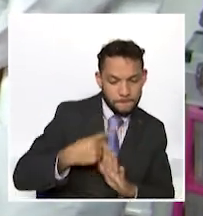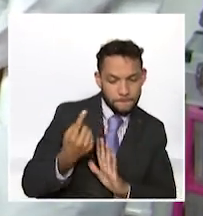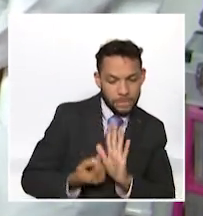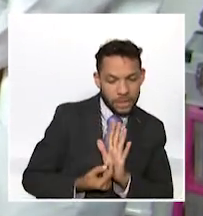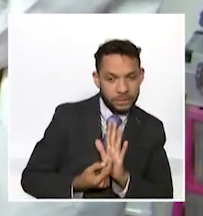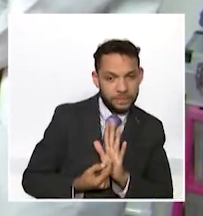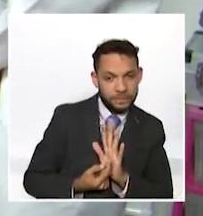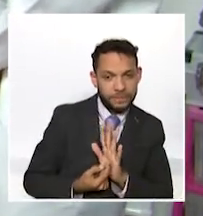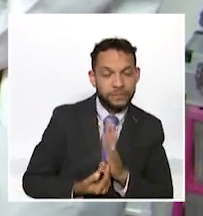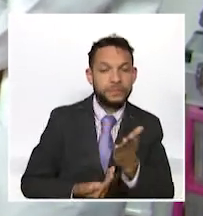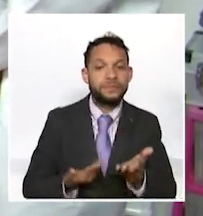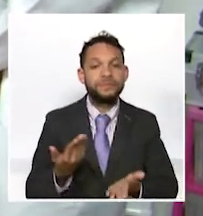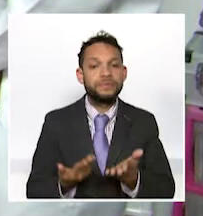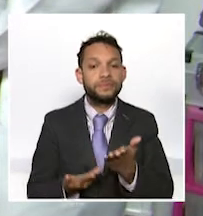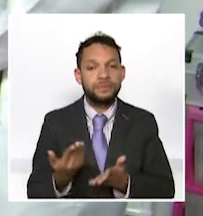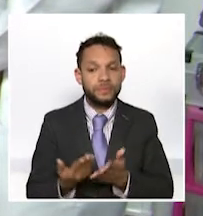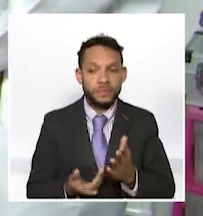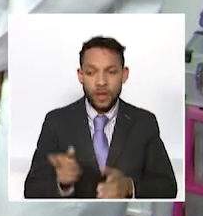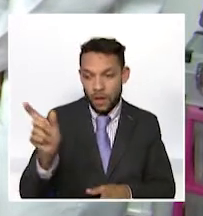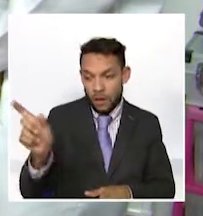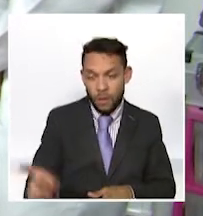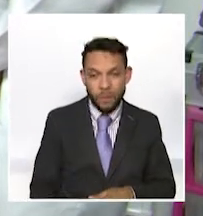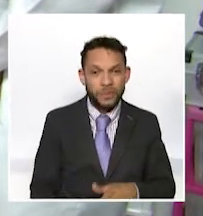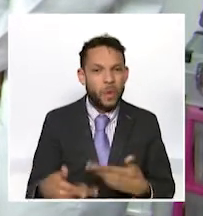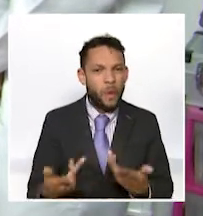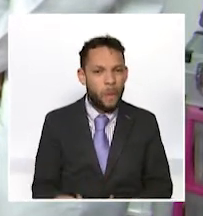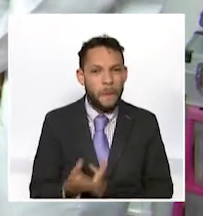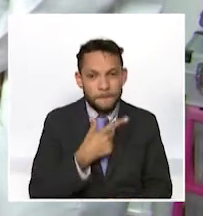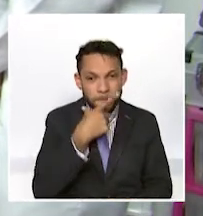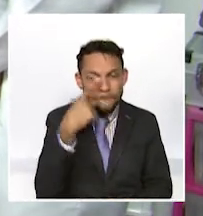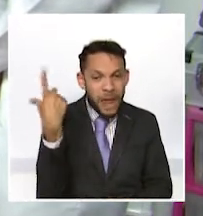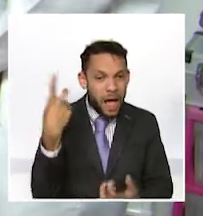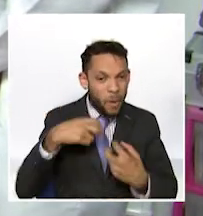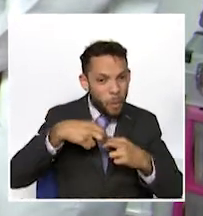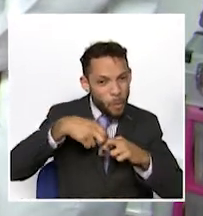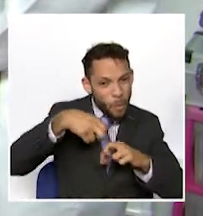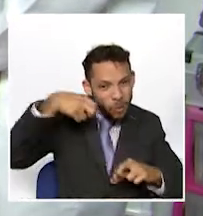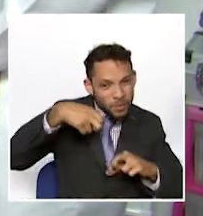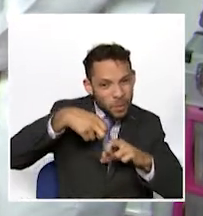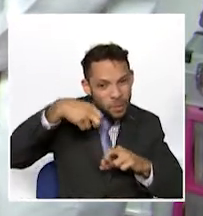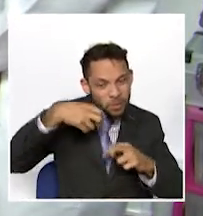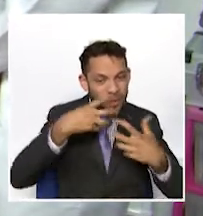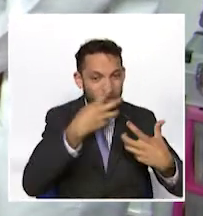las fascias son los forros, las telas que dan sostén,